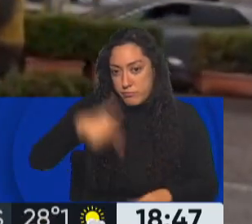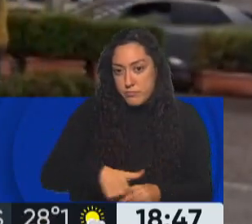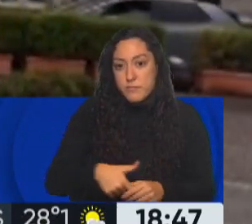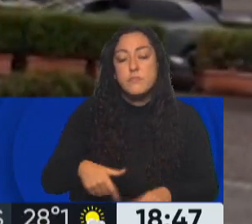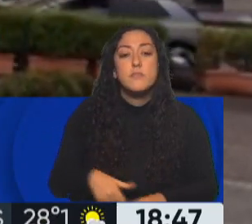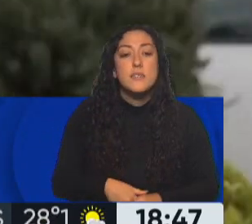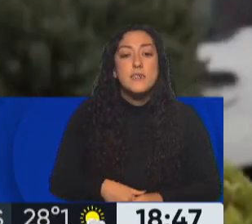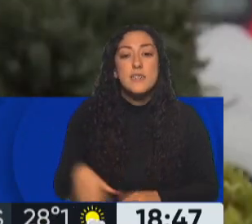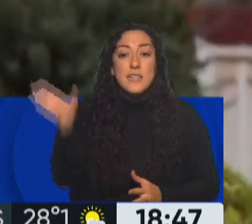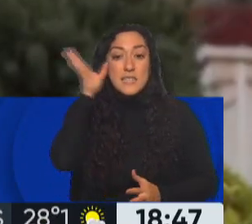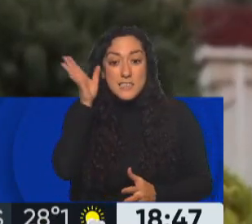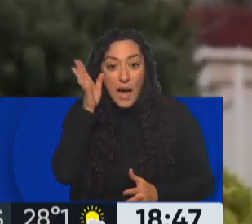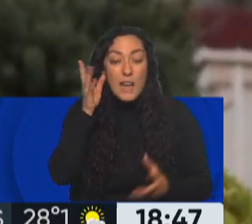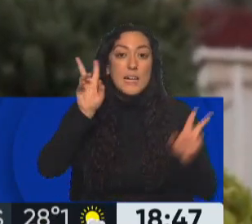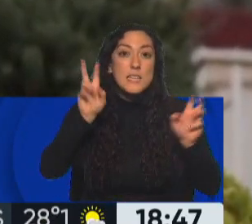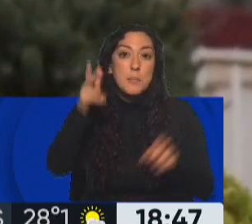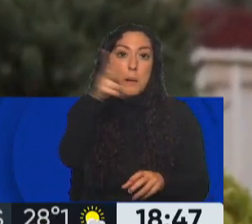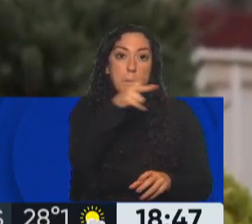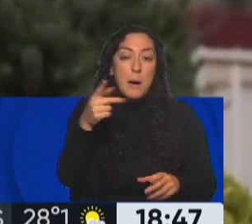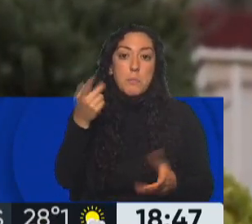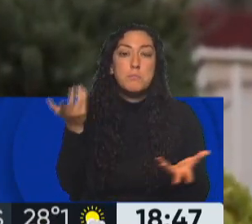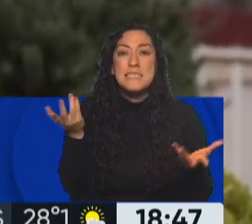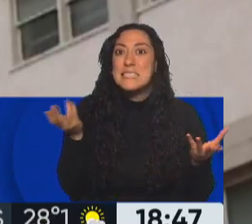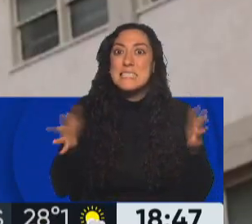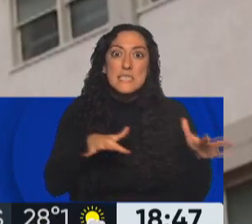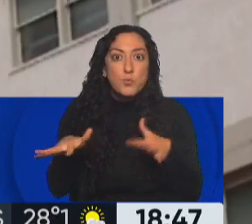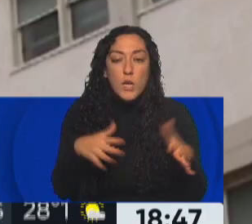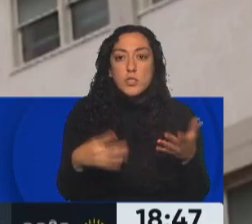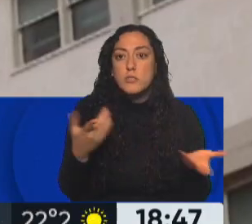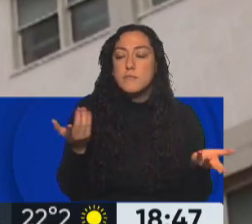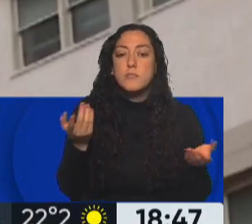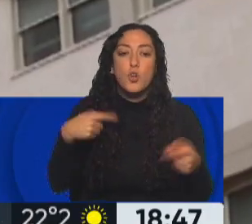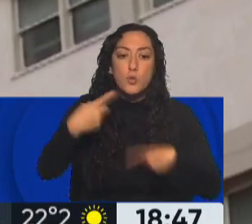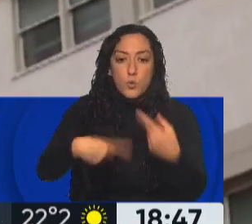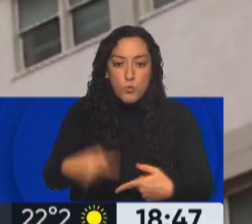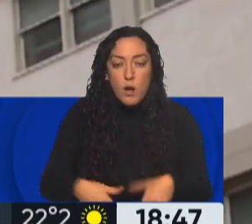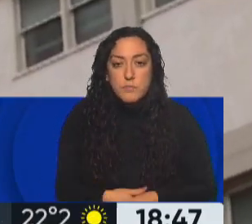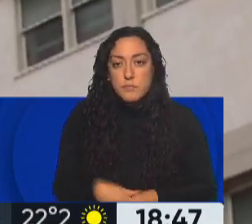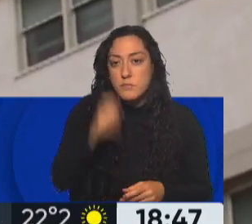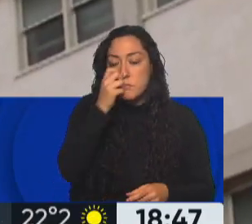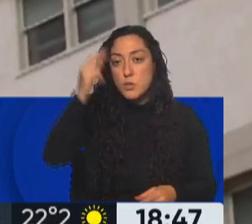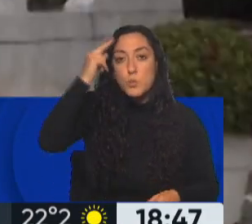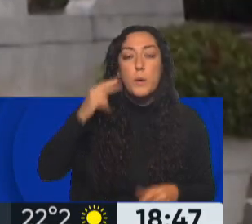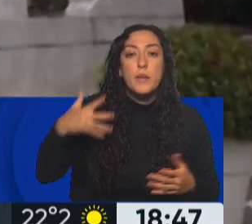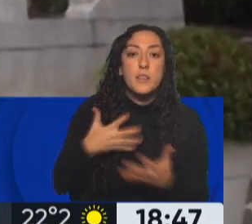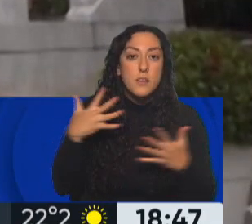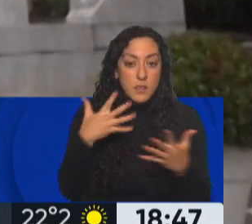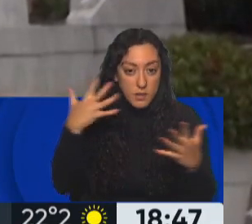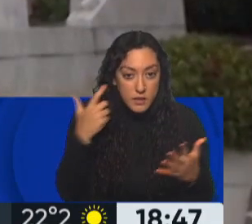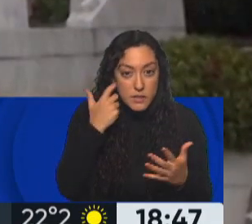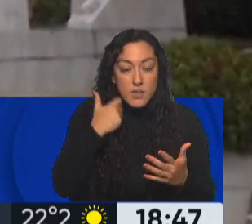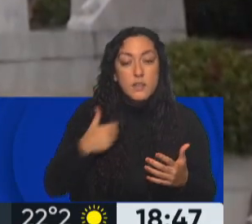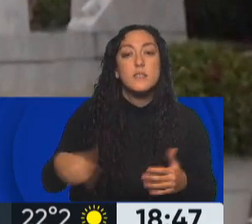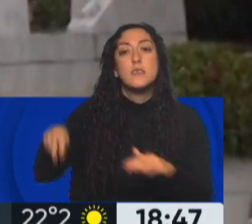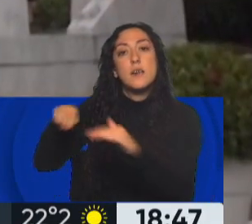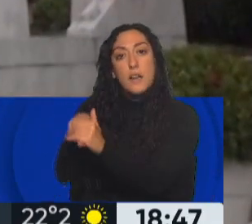Italia continúa la vigilia por el Papa. Francisco cumplió este viernes 29 días ingresado en el Hospital Gemelli